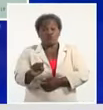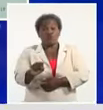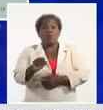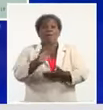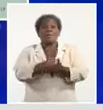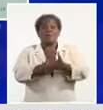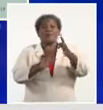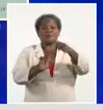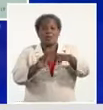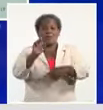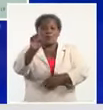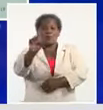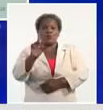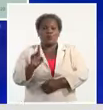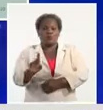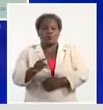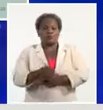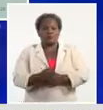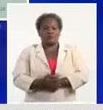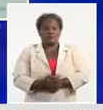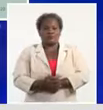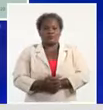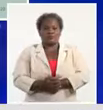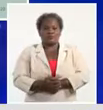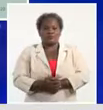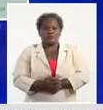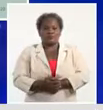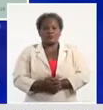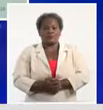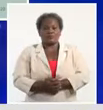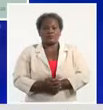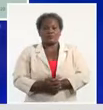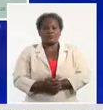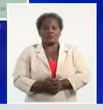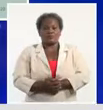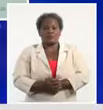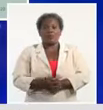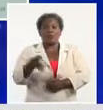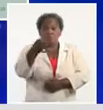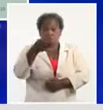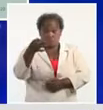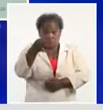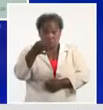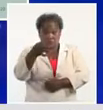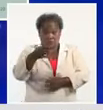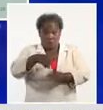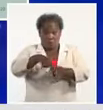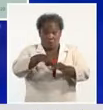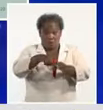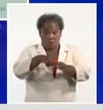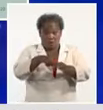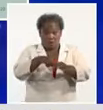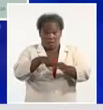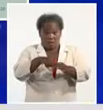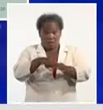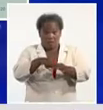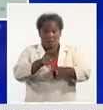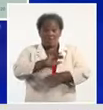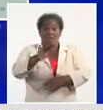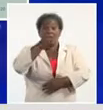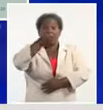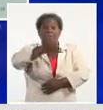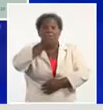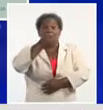uno. De esta forma, y el municipio especial Hija de la Juventud, como yo había dicho,